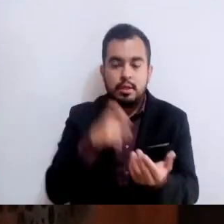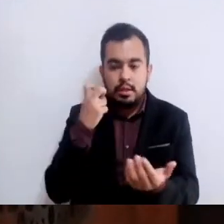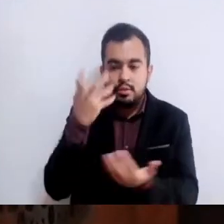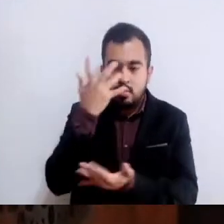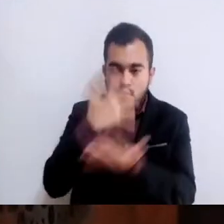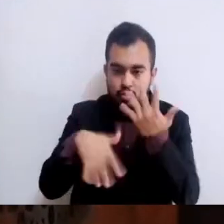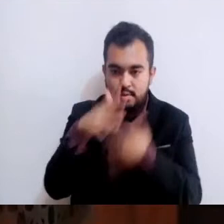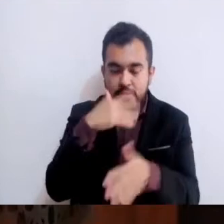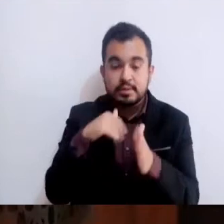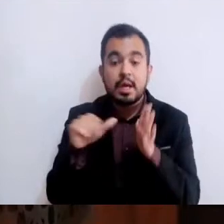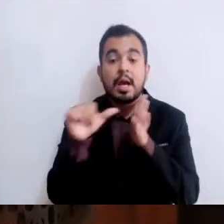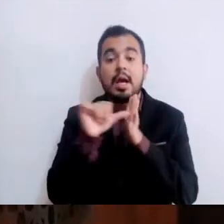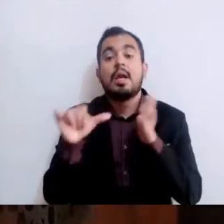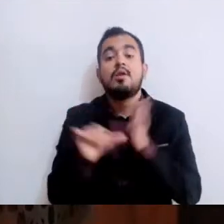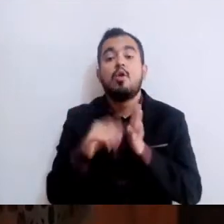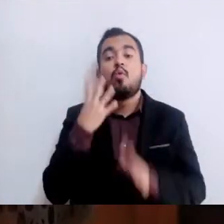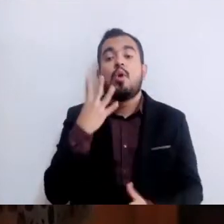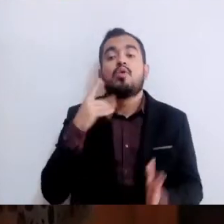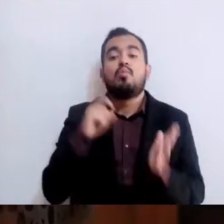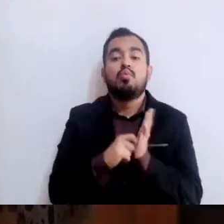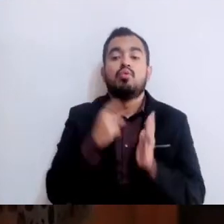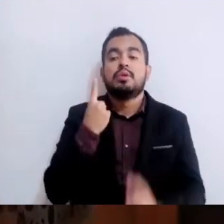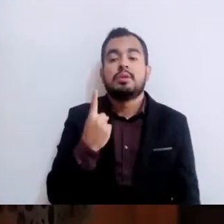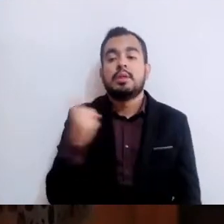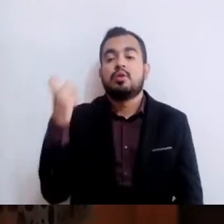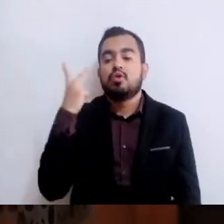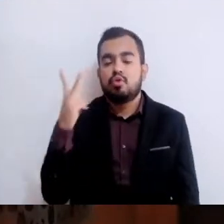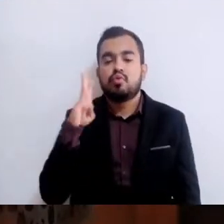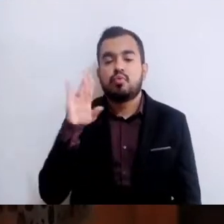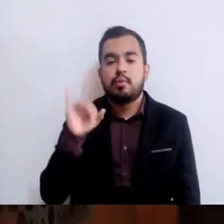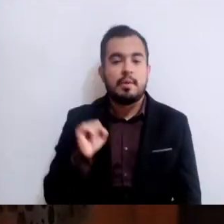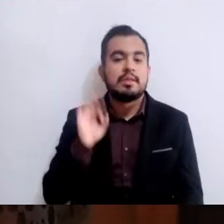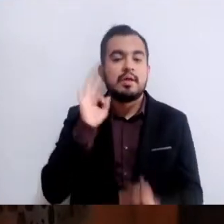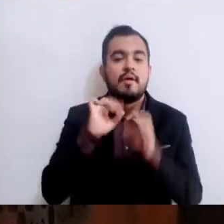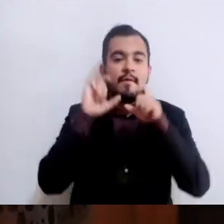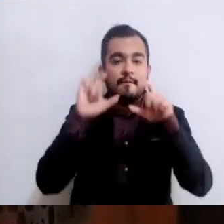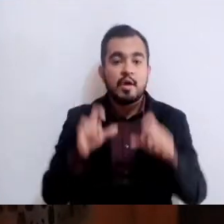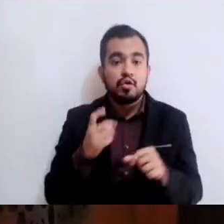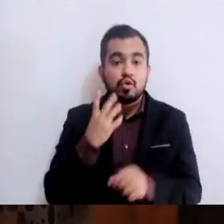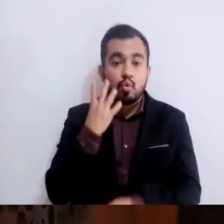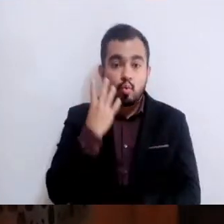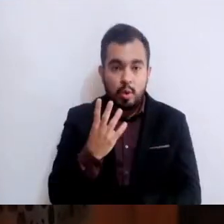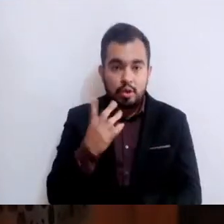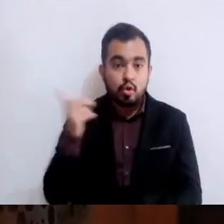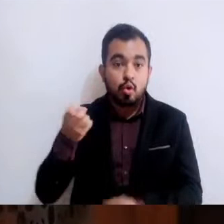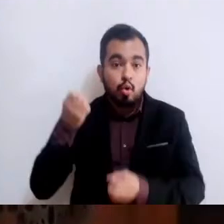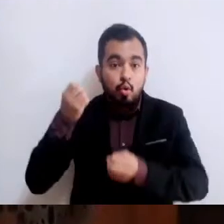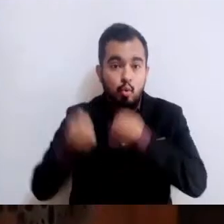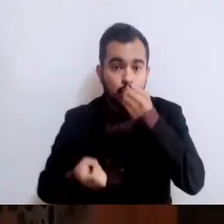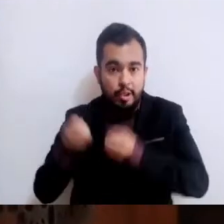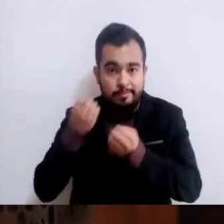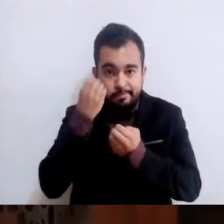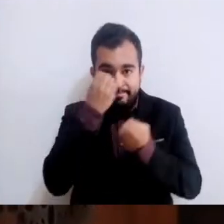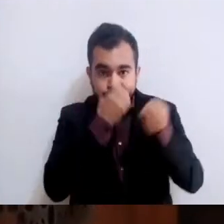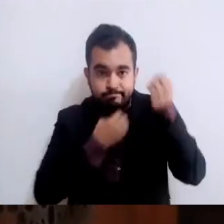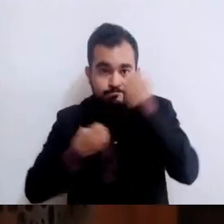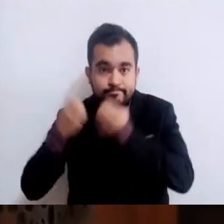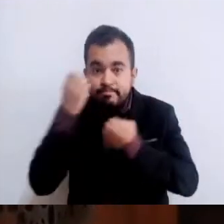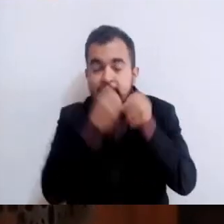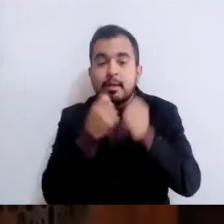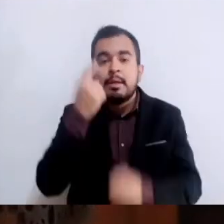Artículo 4.202 bis, fracción 4. El juez proveerá lo conducente para garantizar